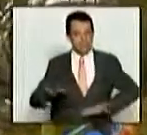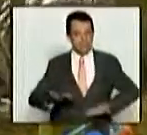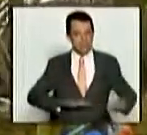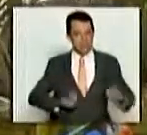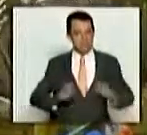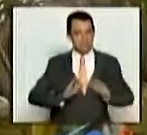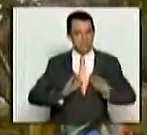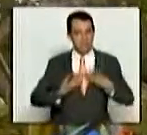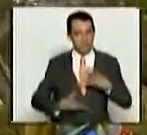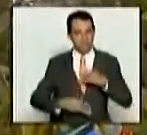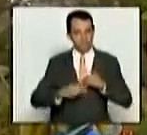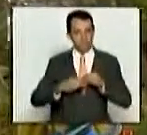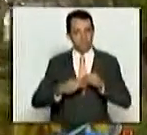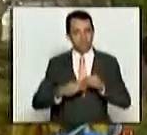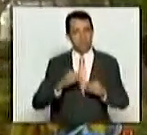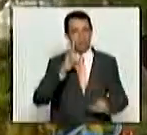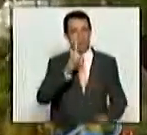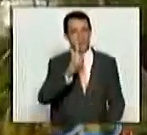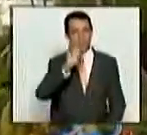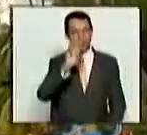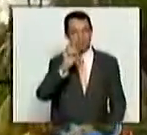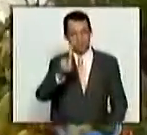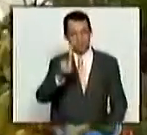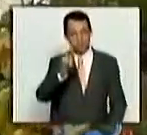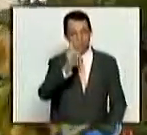el teléfono